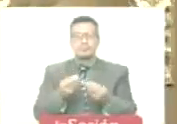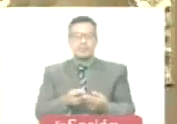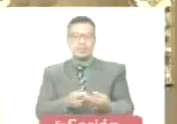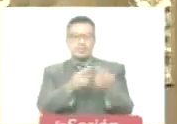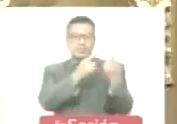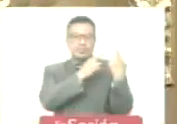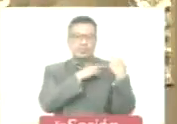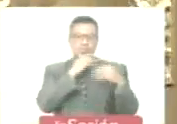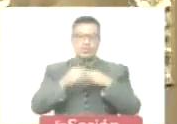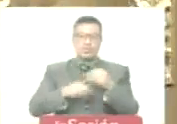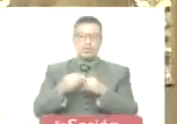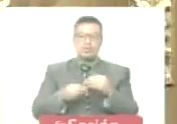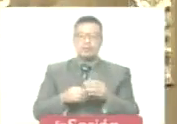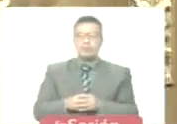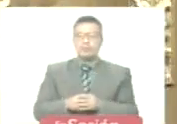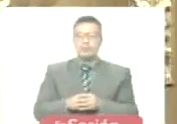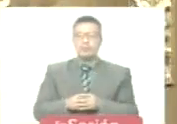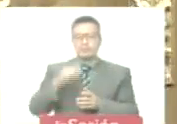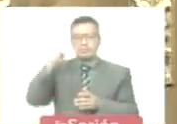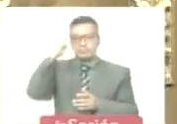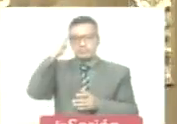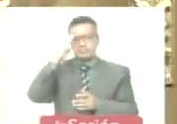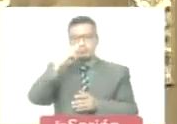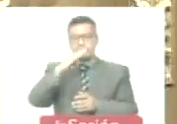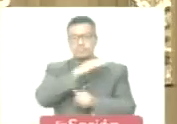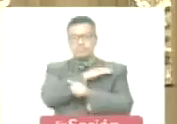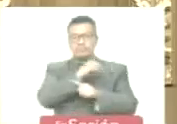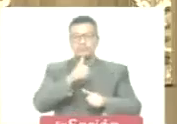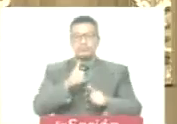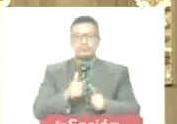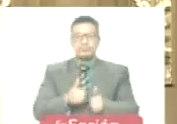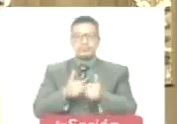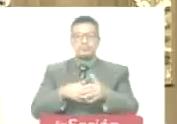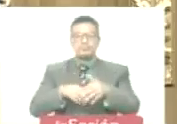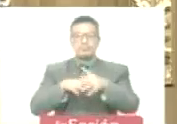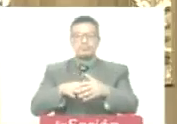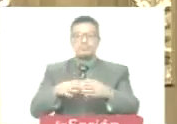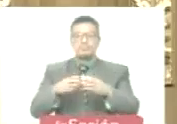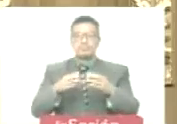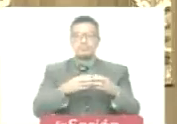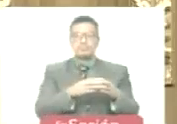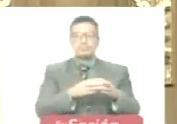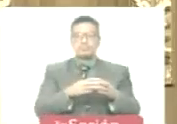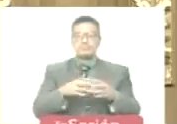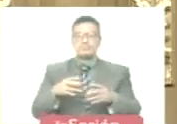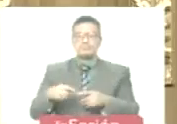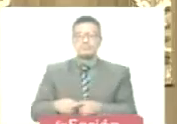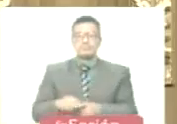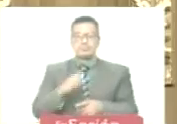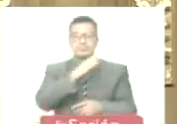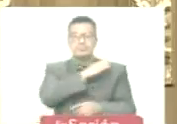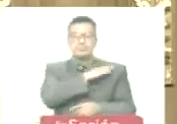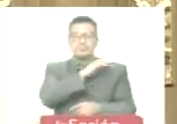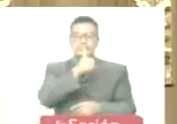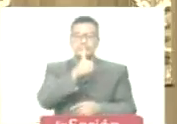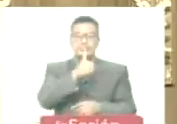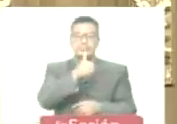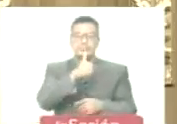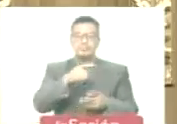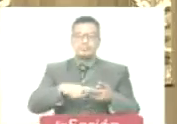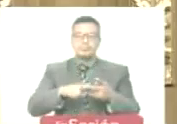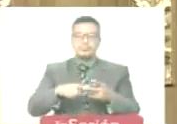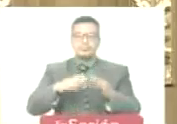responsabilidades como comandante de pelotón y de compañía, jefe de la División de Operaciones de